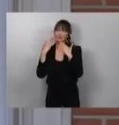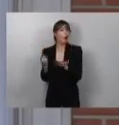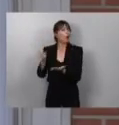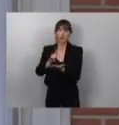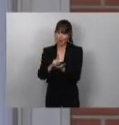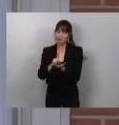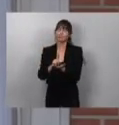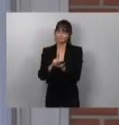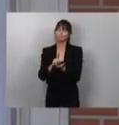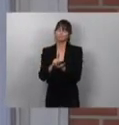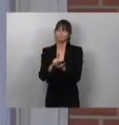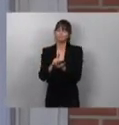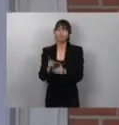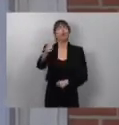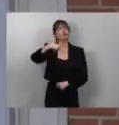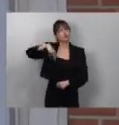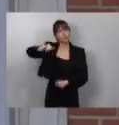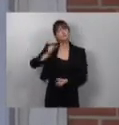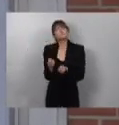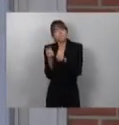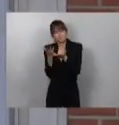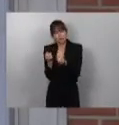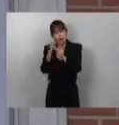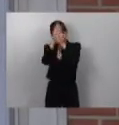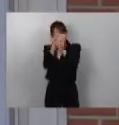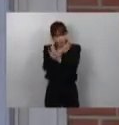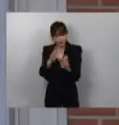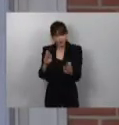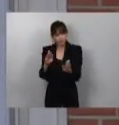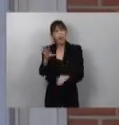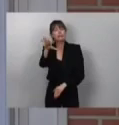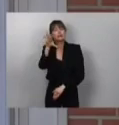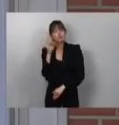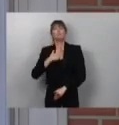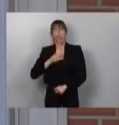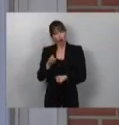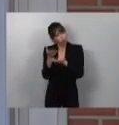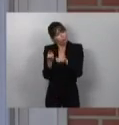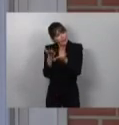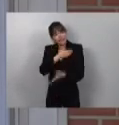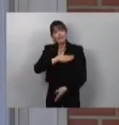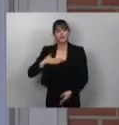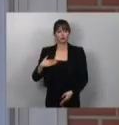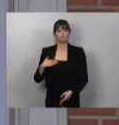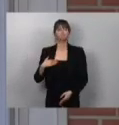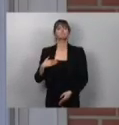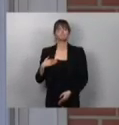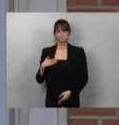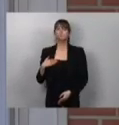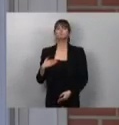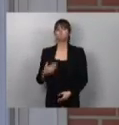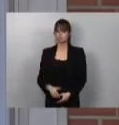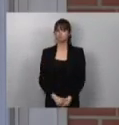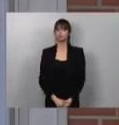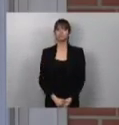eh siendo yo una persona de izquierda y no teniendo ninguna Me parece muy hipócrita echar y si se realmente se quiere eh renovar la